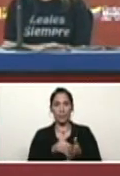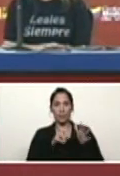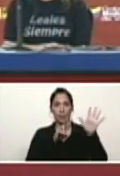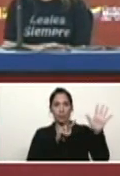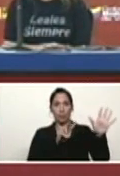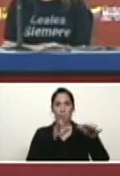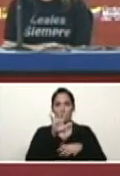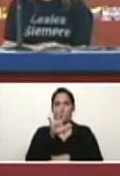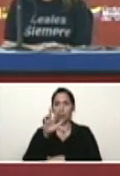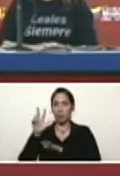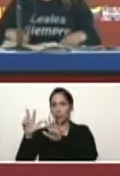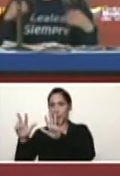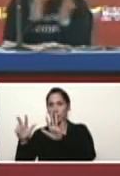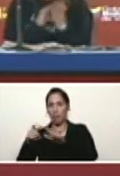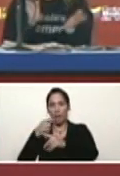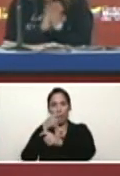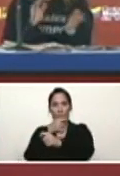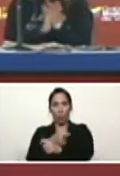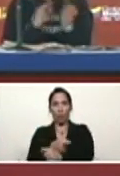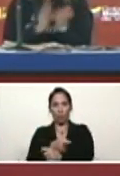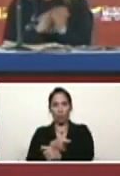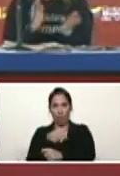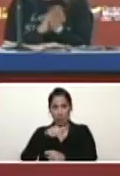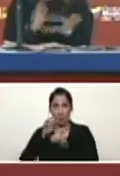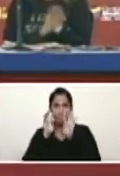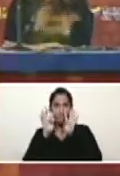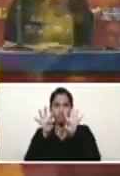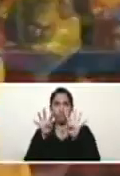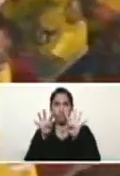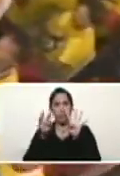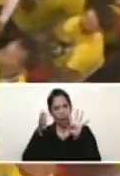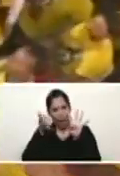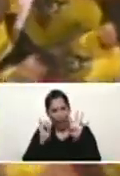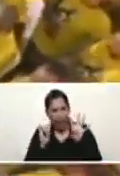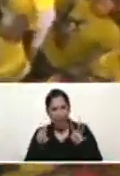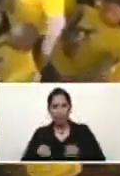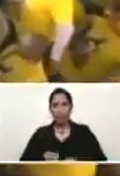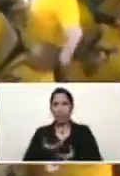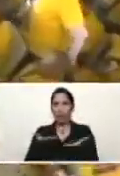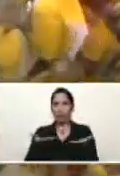3.758 graduandos. Y yo les tengo un regalo.